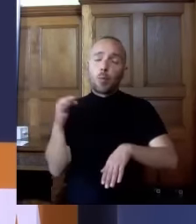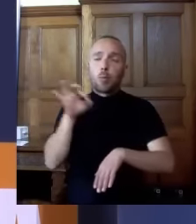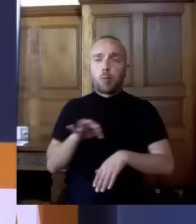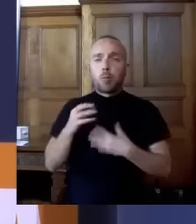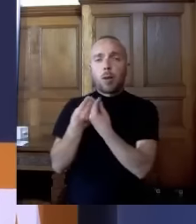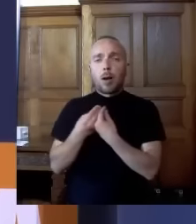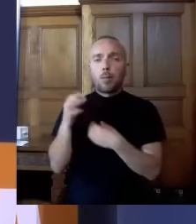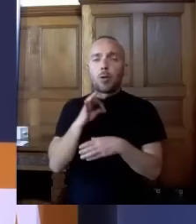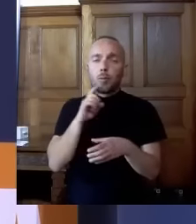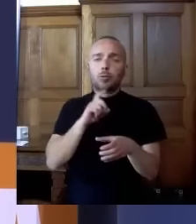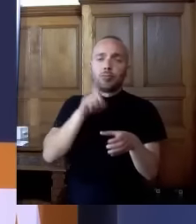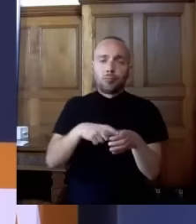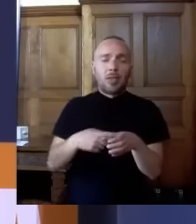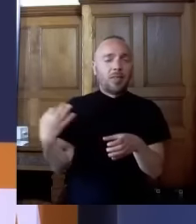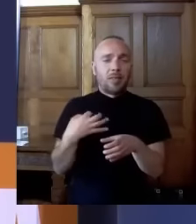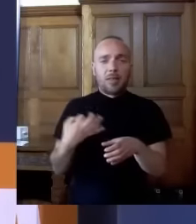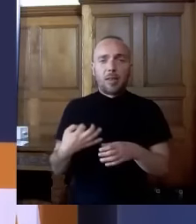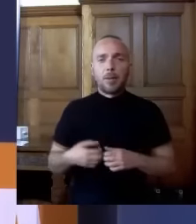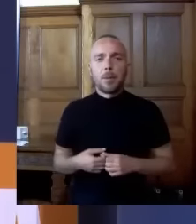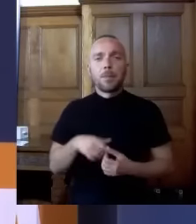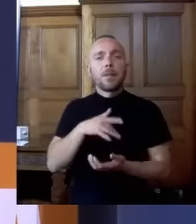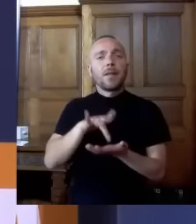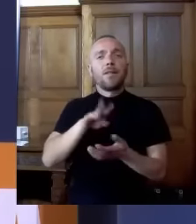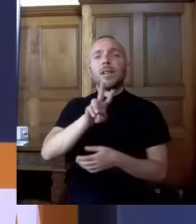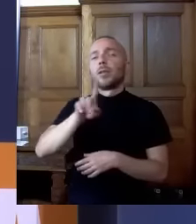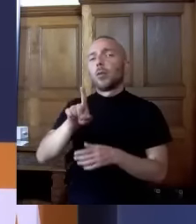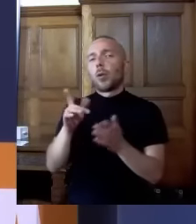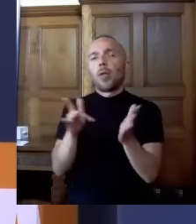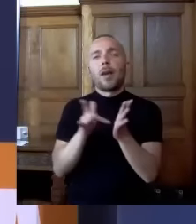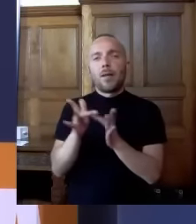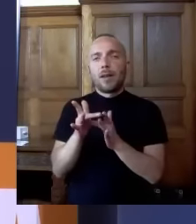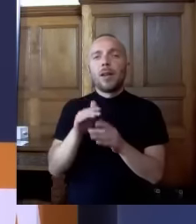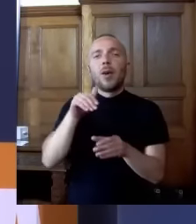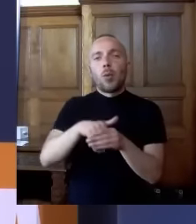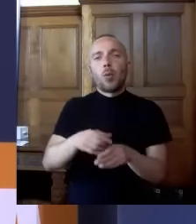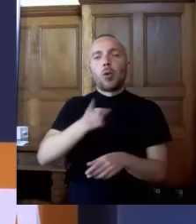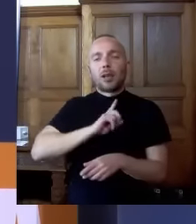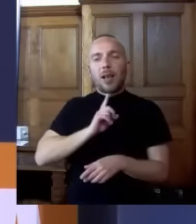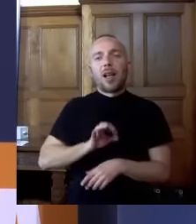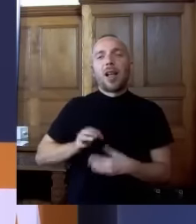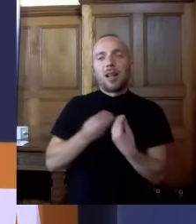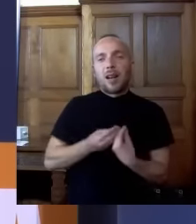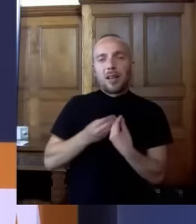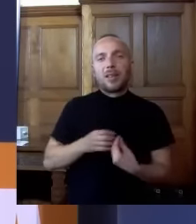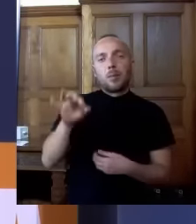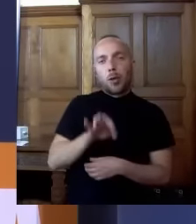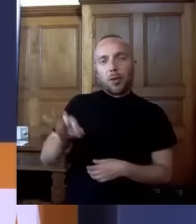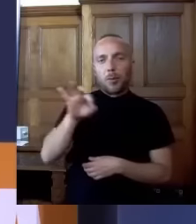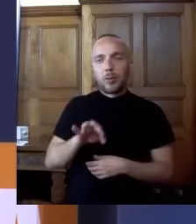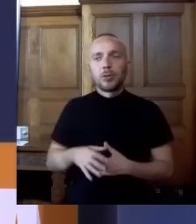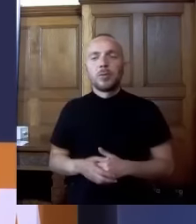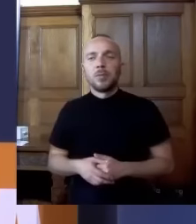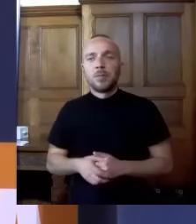tope en las instituciones el 21 de abril el carre podemos esra